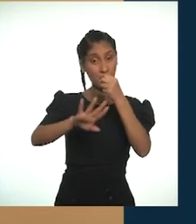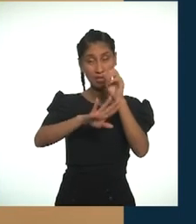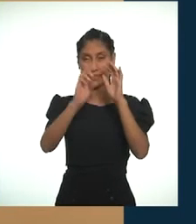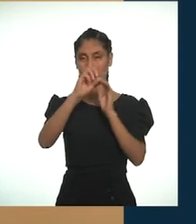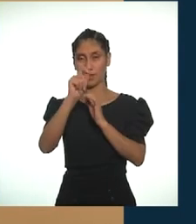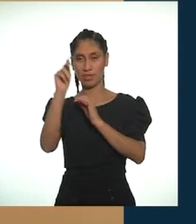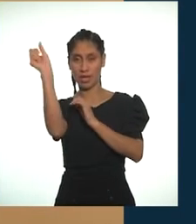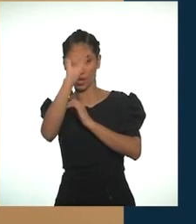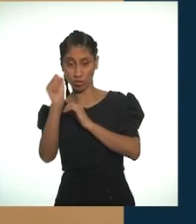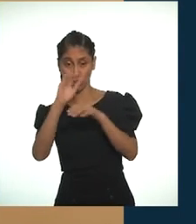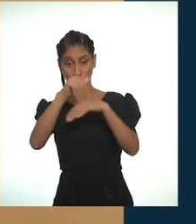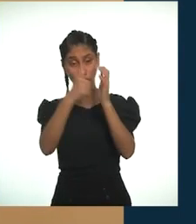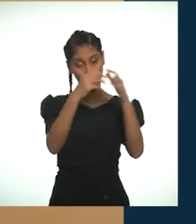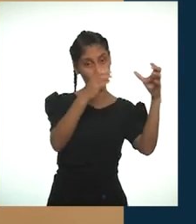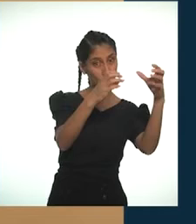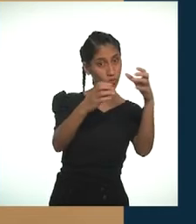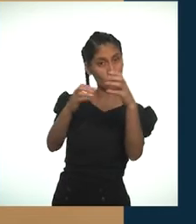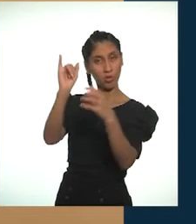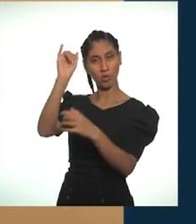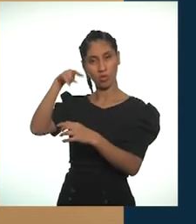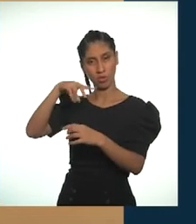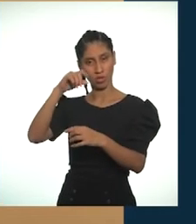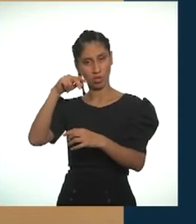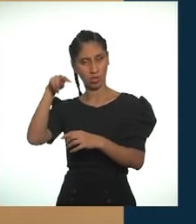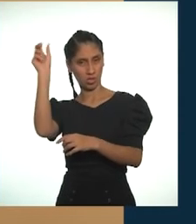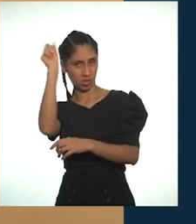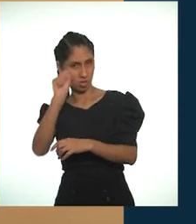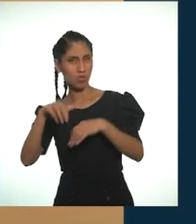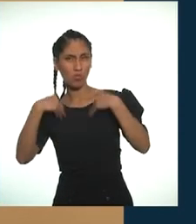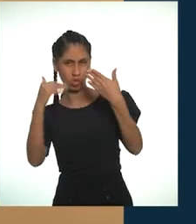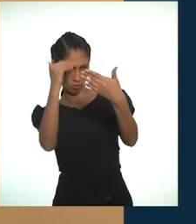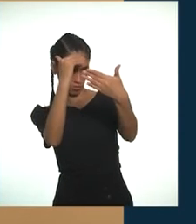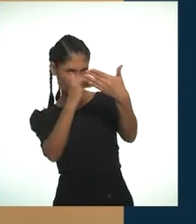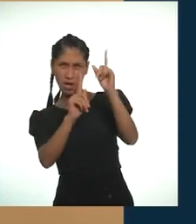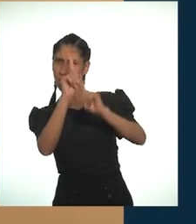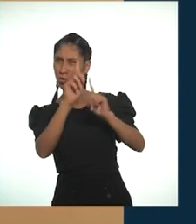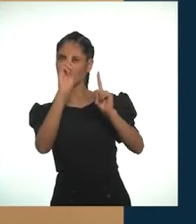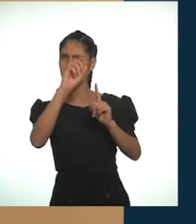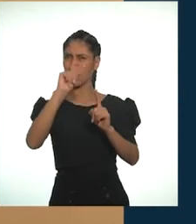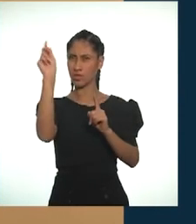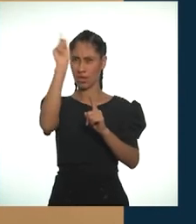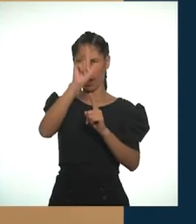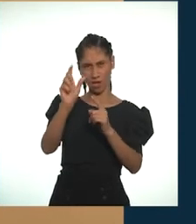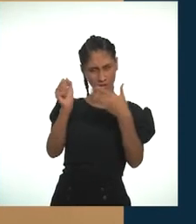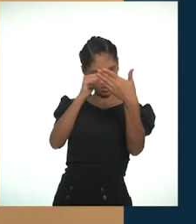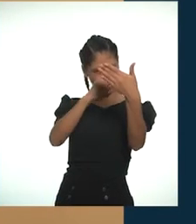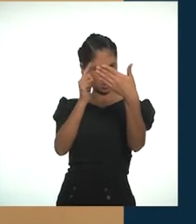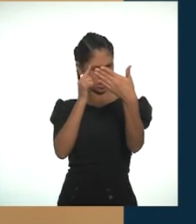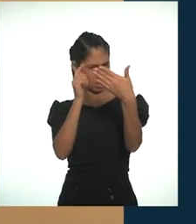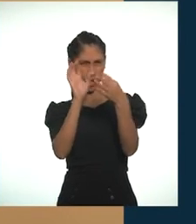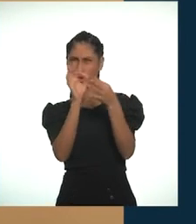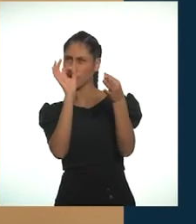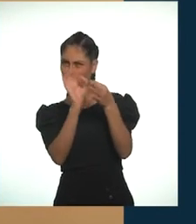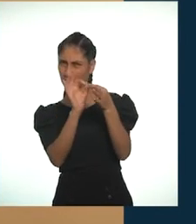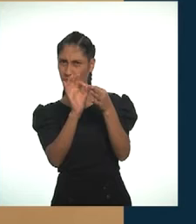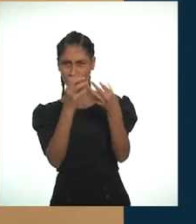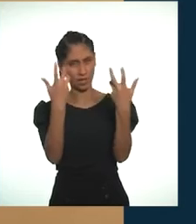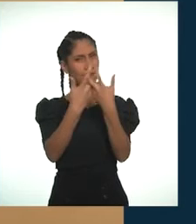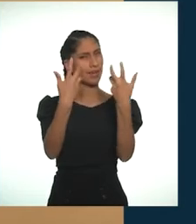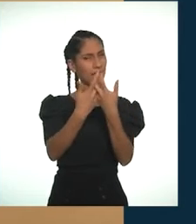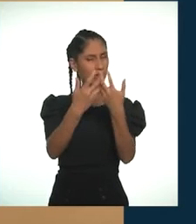los pueblos indígenas, podemos conocer algunos detalles específicos al